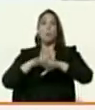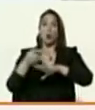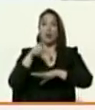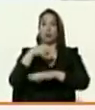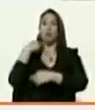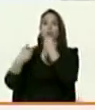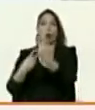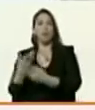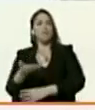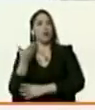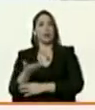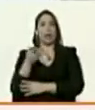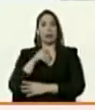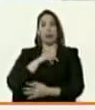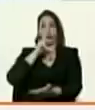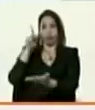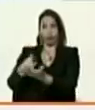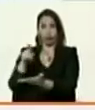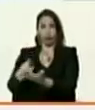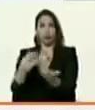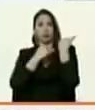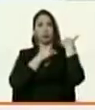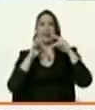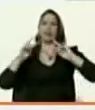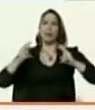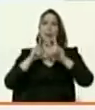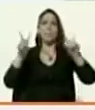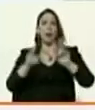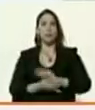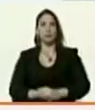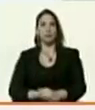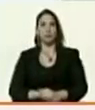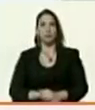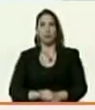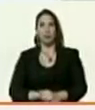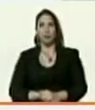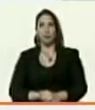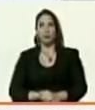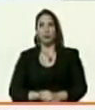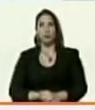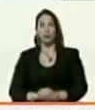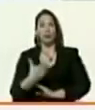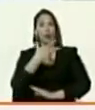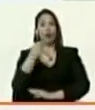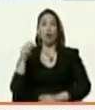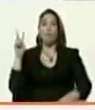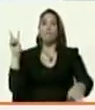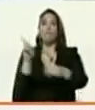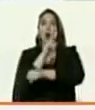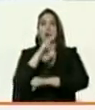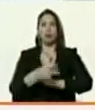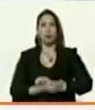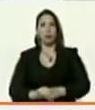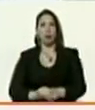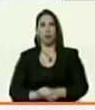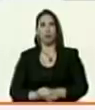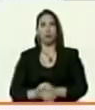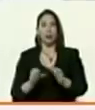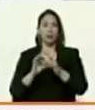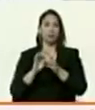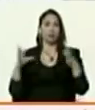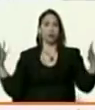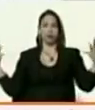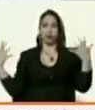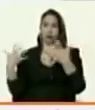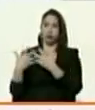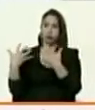que estará allí para que el tema de la paz y la no violencia y alejar la guerra